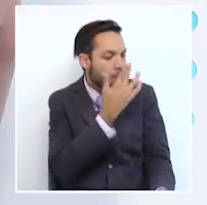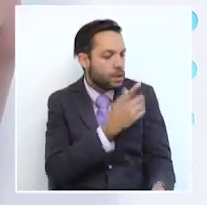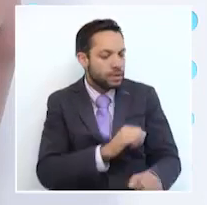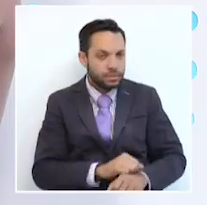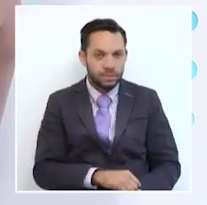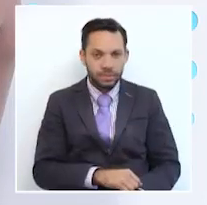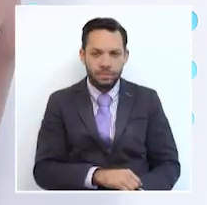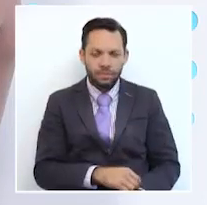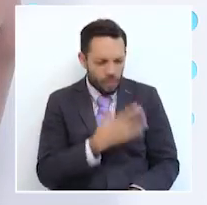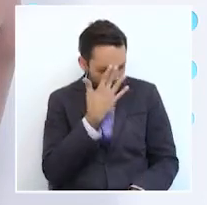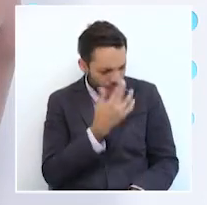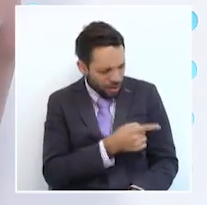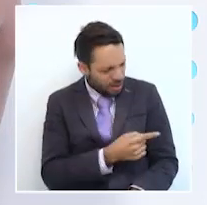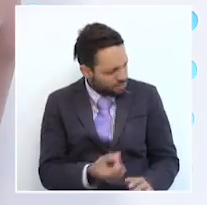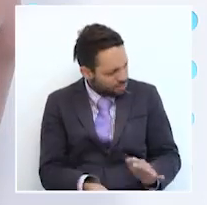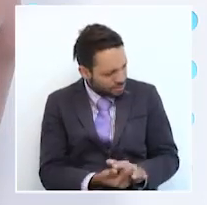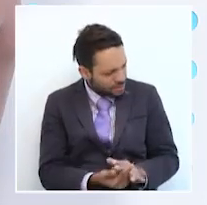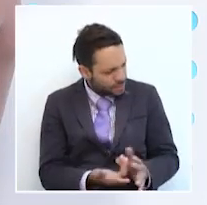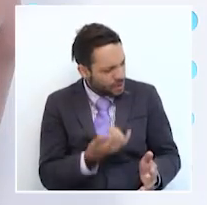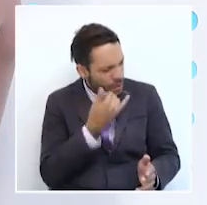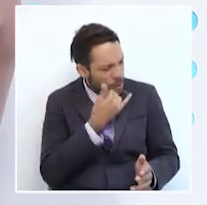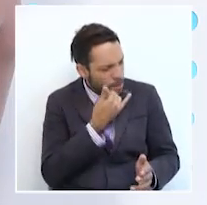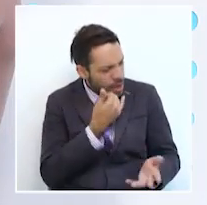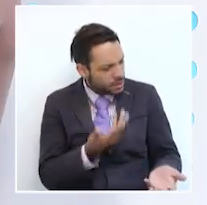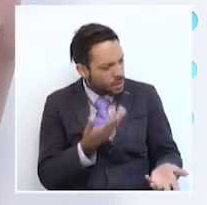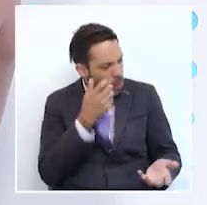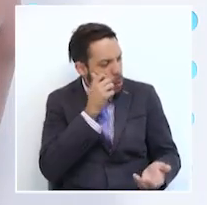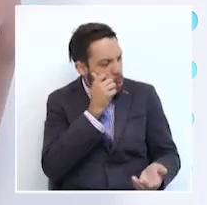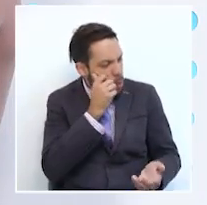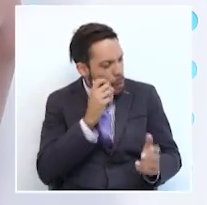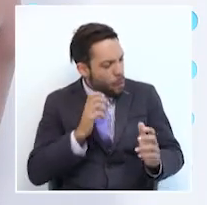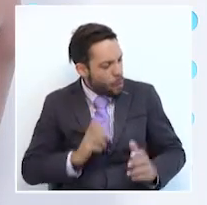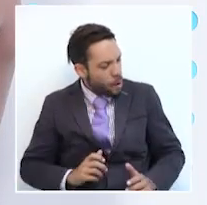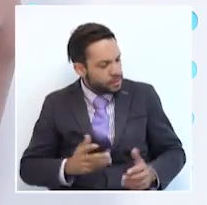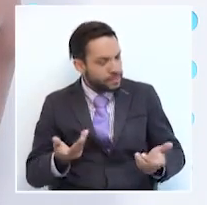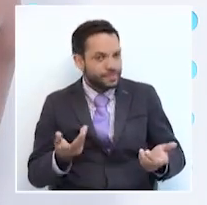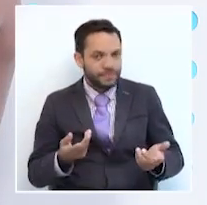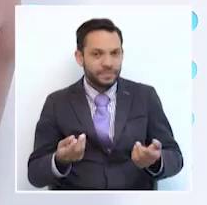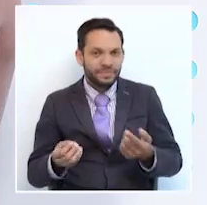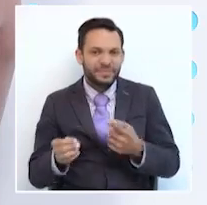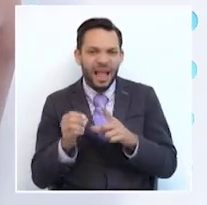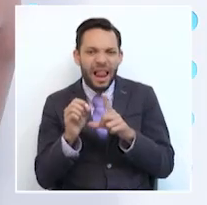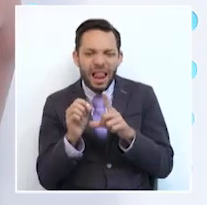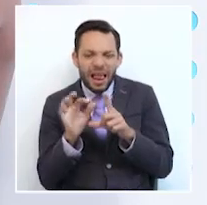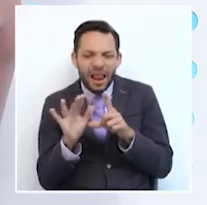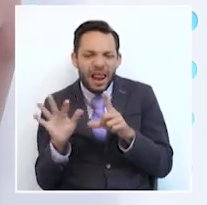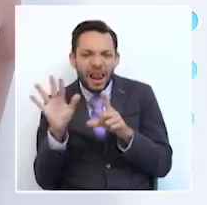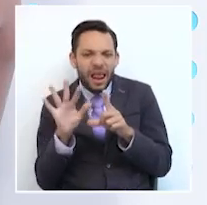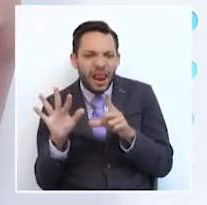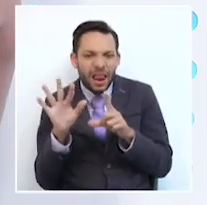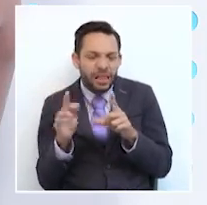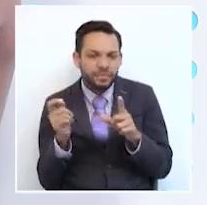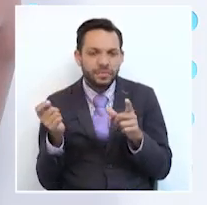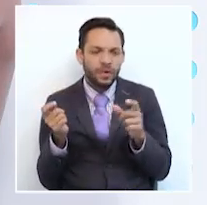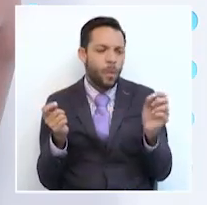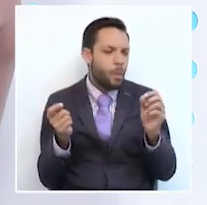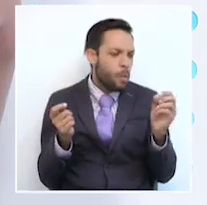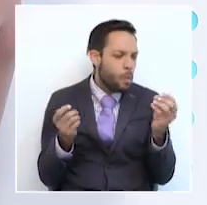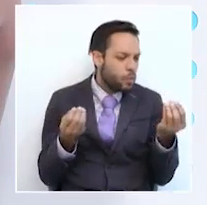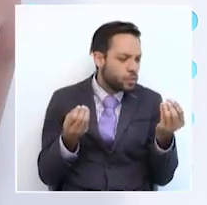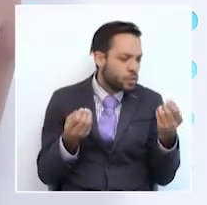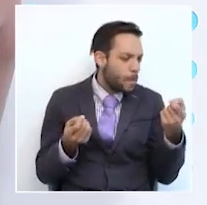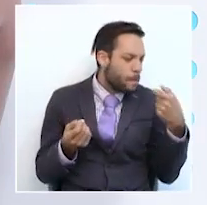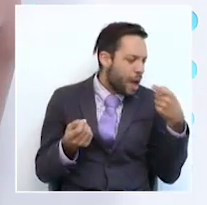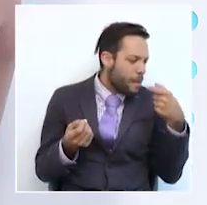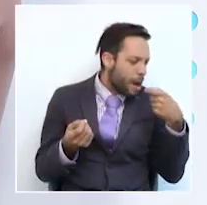en una droguería es porque tiene anemia parásitos manejo de antibióticos un